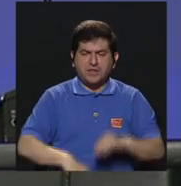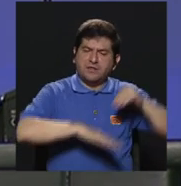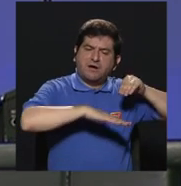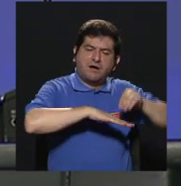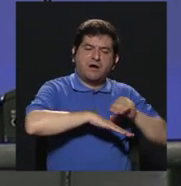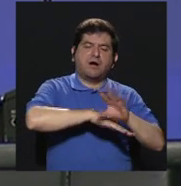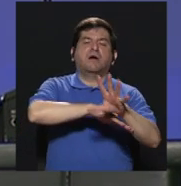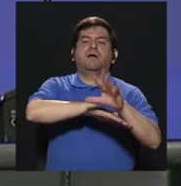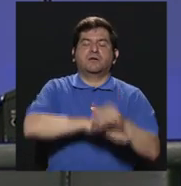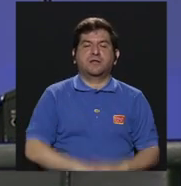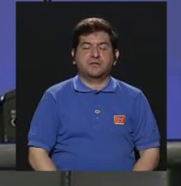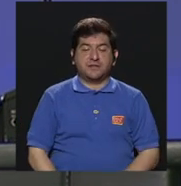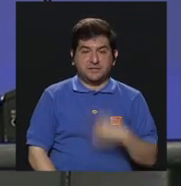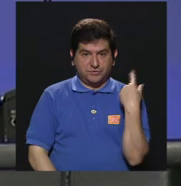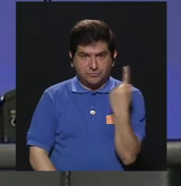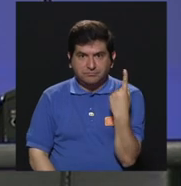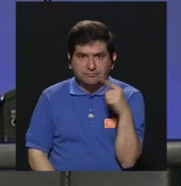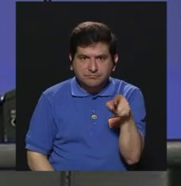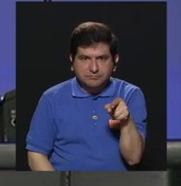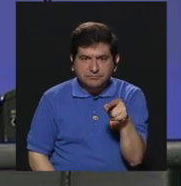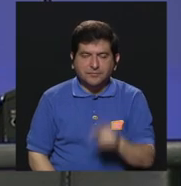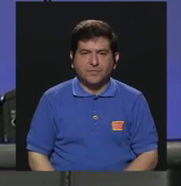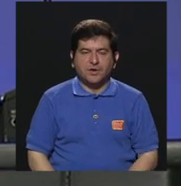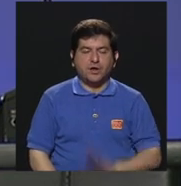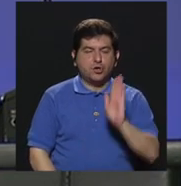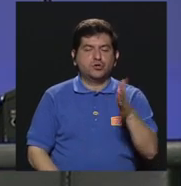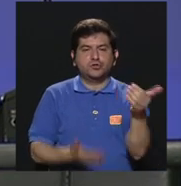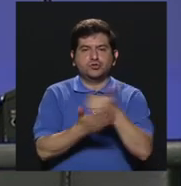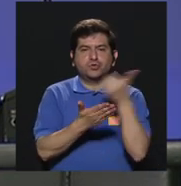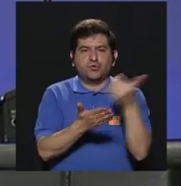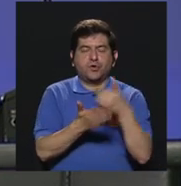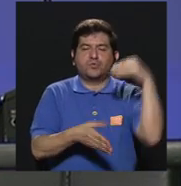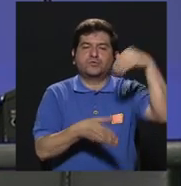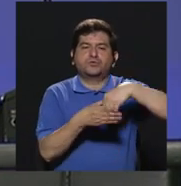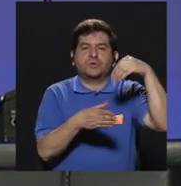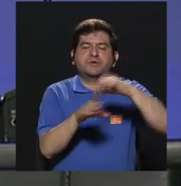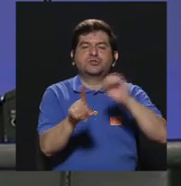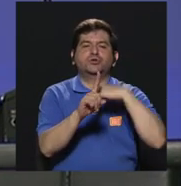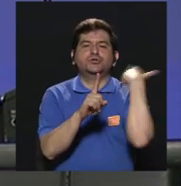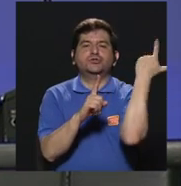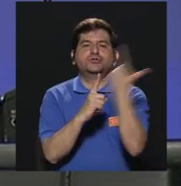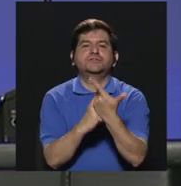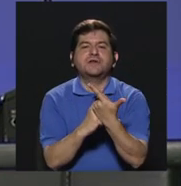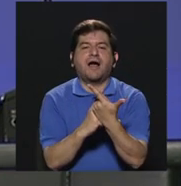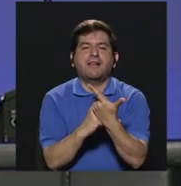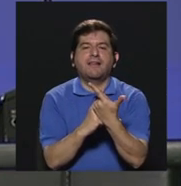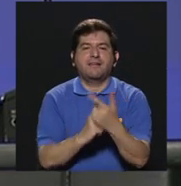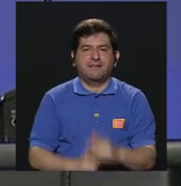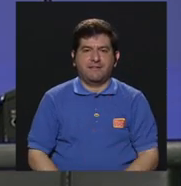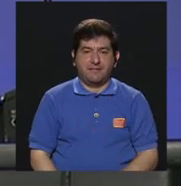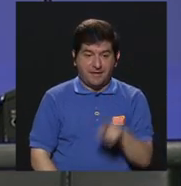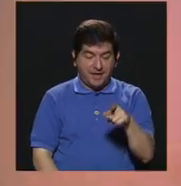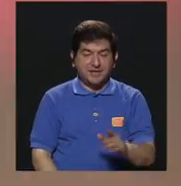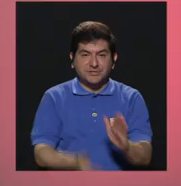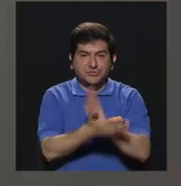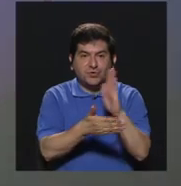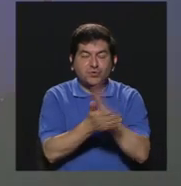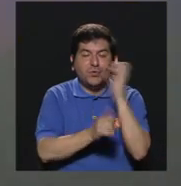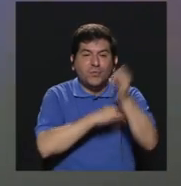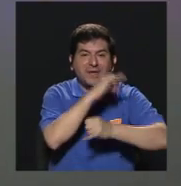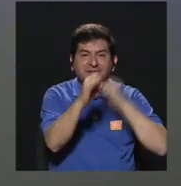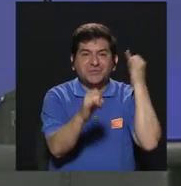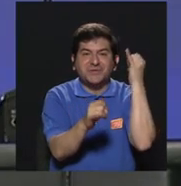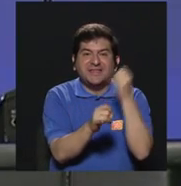orientará cada vez más sus recursos a la inversión social. Esto es un tratado